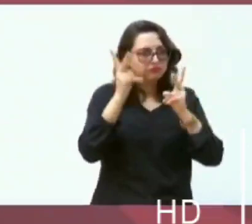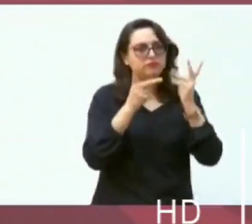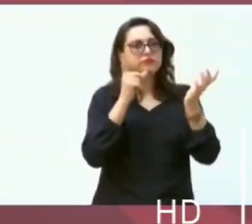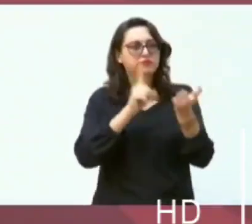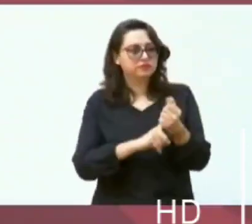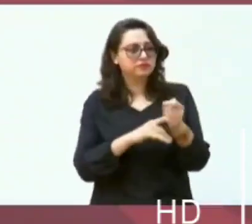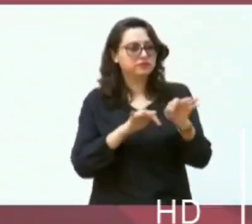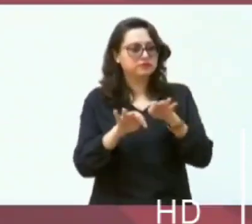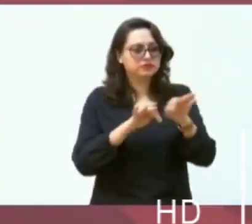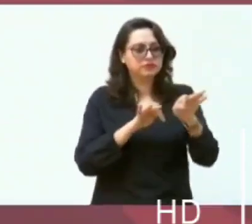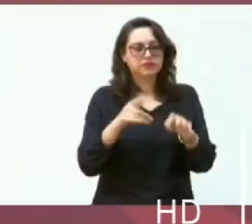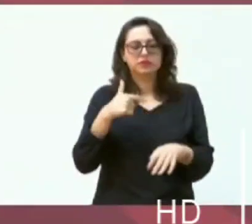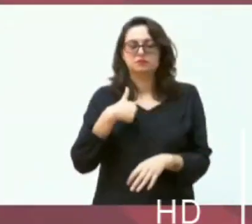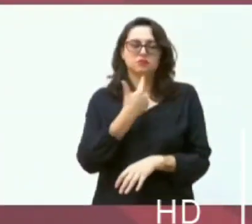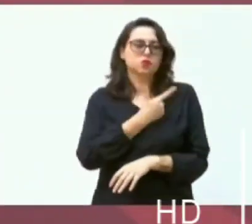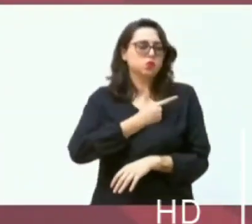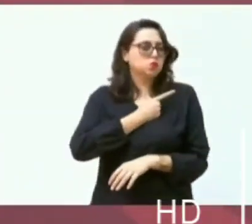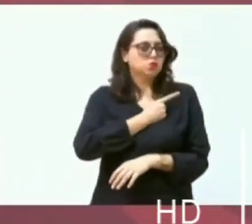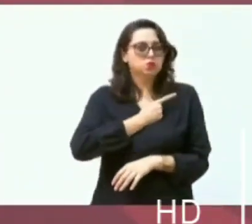porque me gusta mucho,